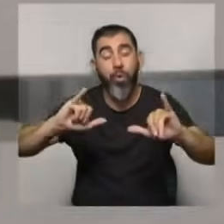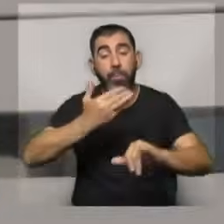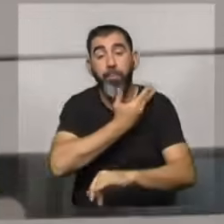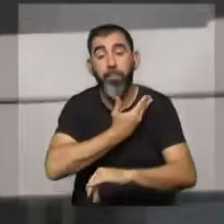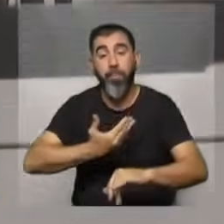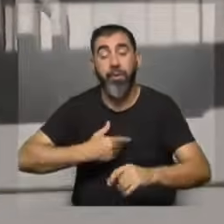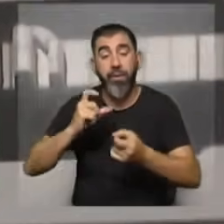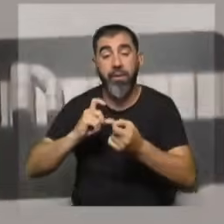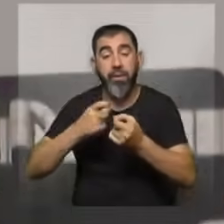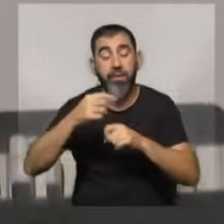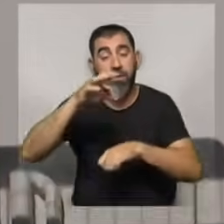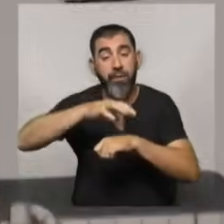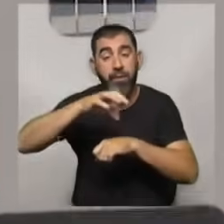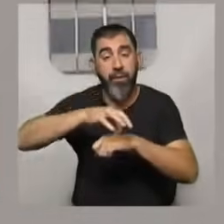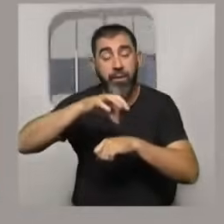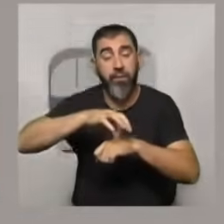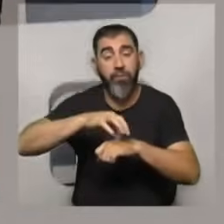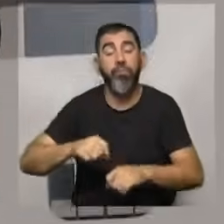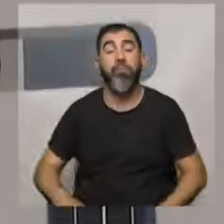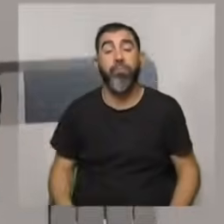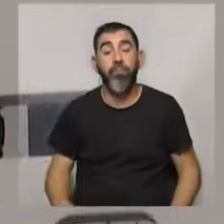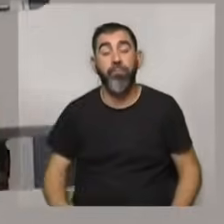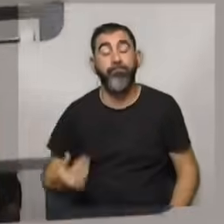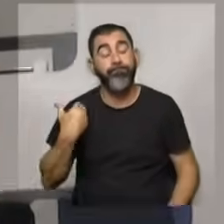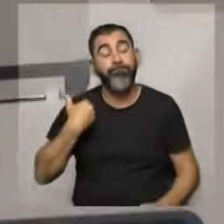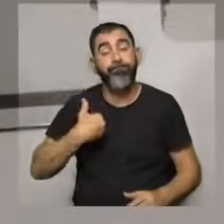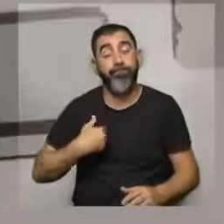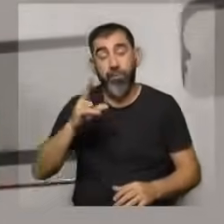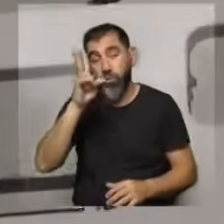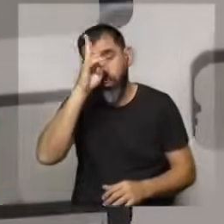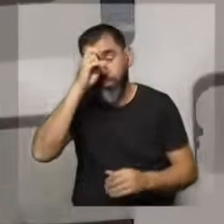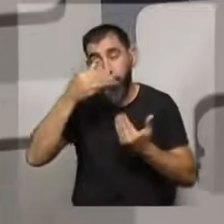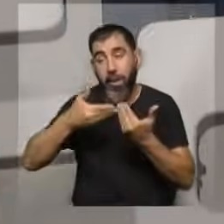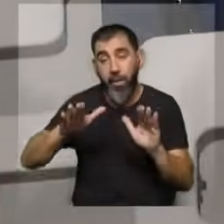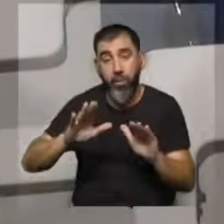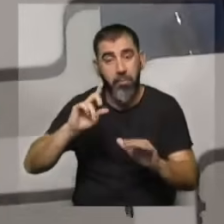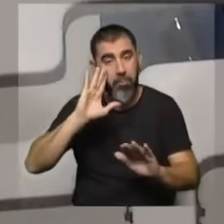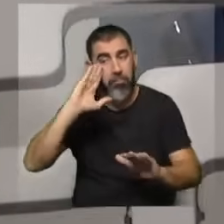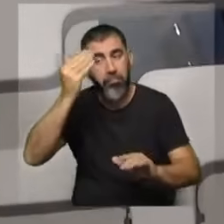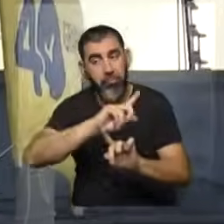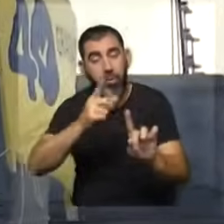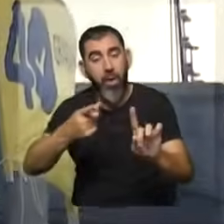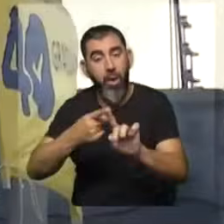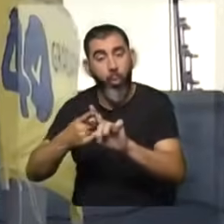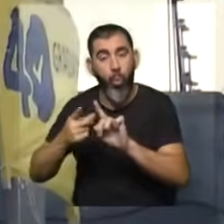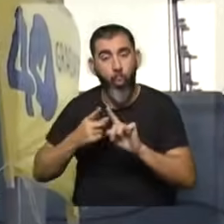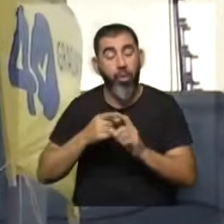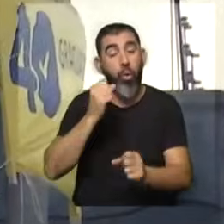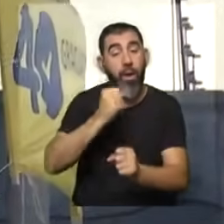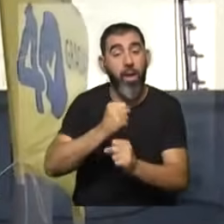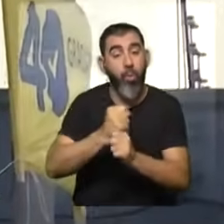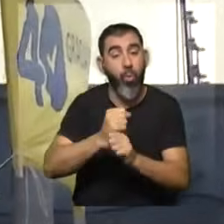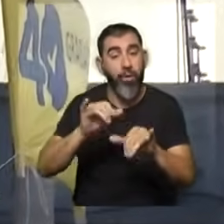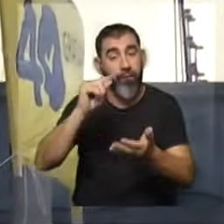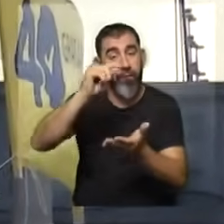presidente del sindicato médico el Dr José mina rieta quien lamentó que el hospital se haya inaugurado desconociendo los acuerdos y convenios laborales